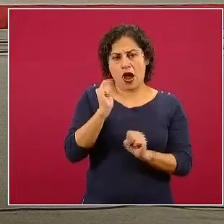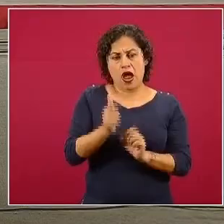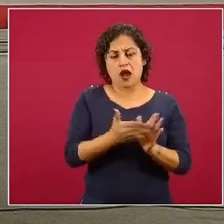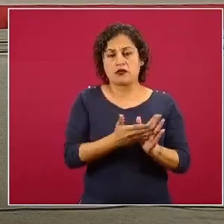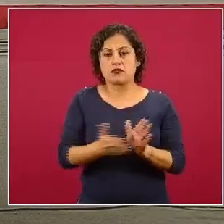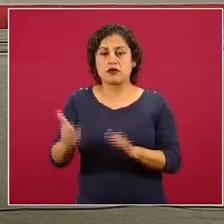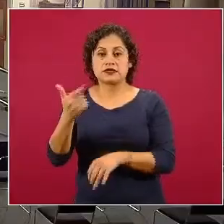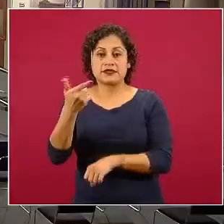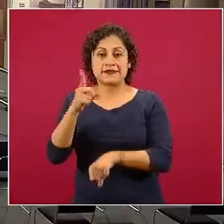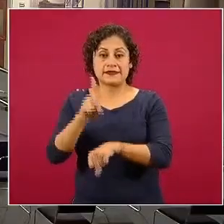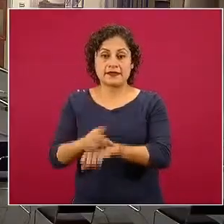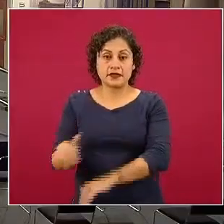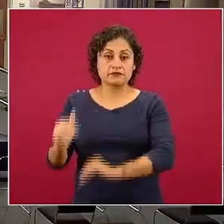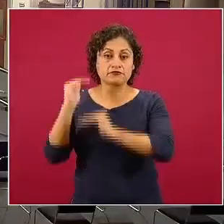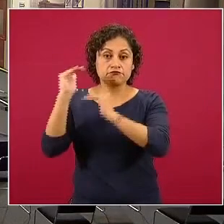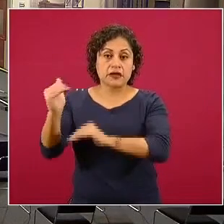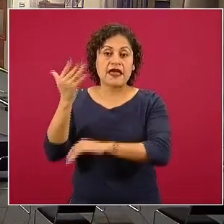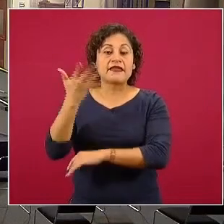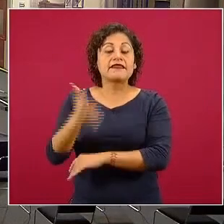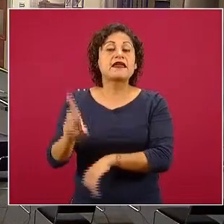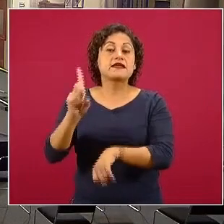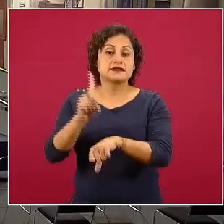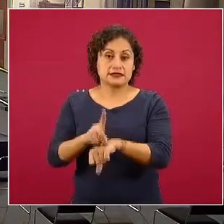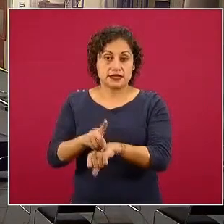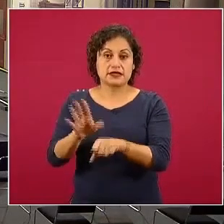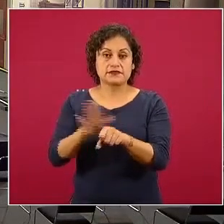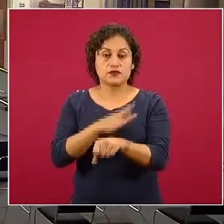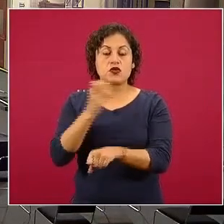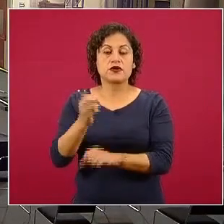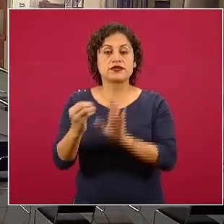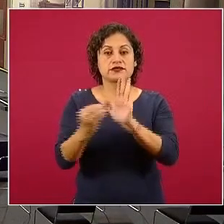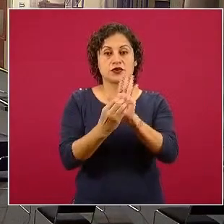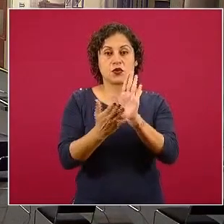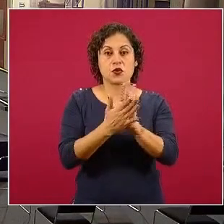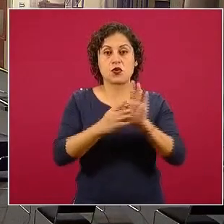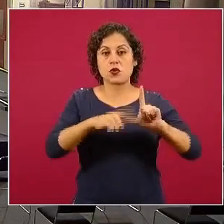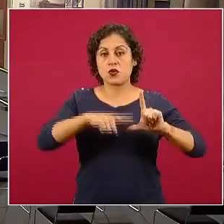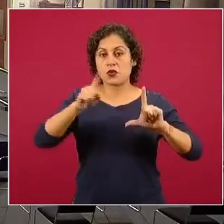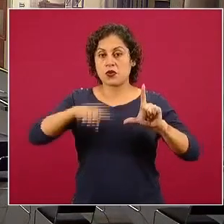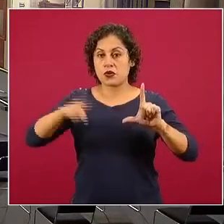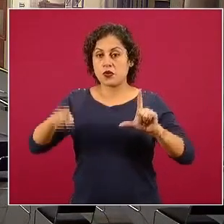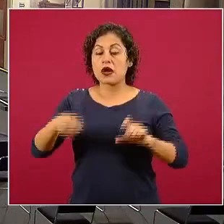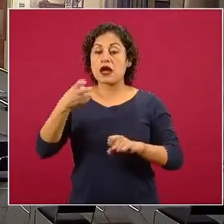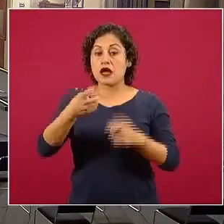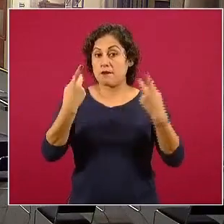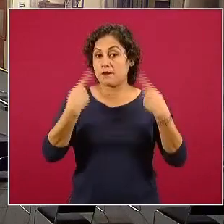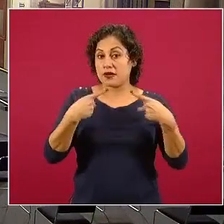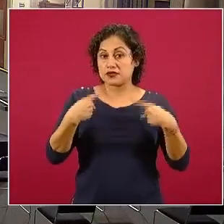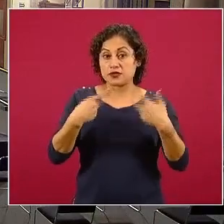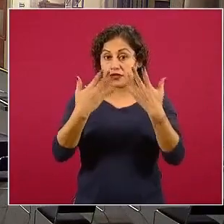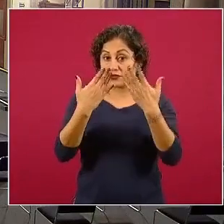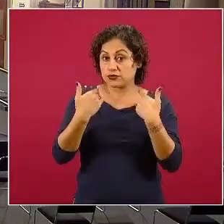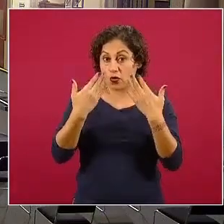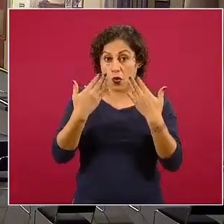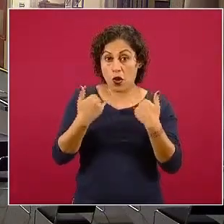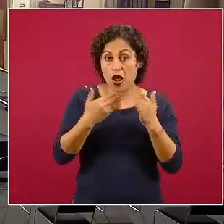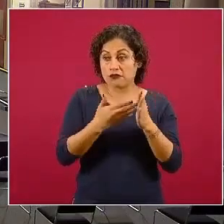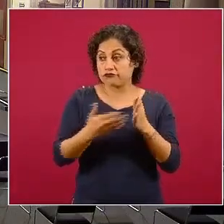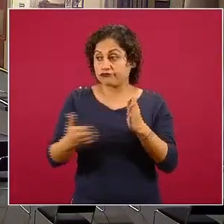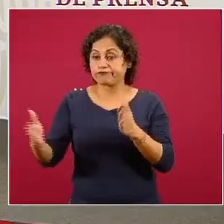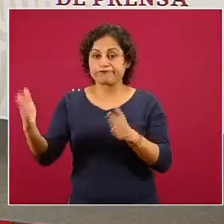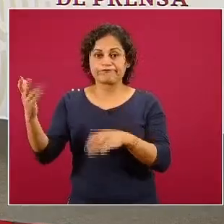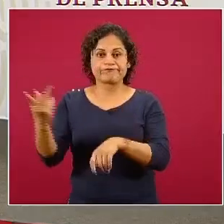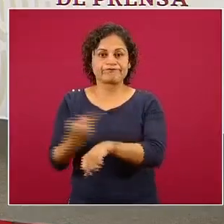10 días. Por eso, en la realización de la gráfica, todas aquellas muestras que exceden esa temporalidad, en su